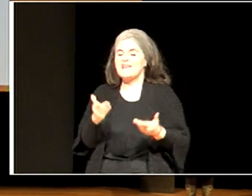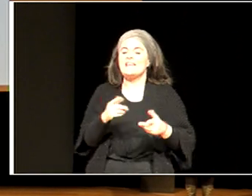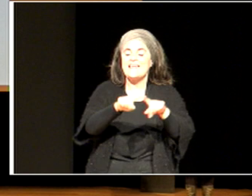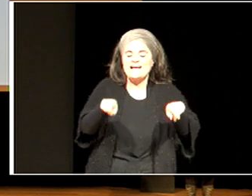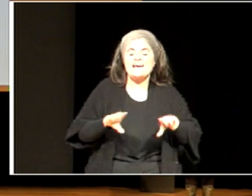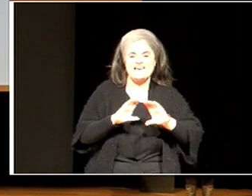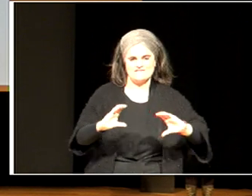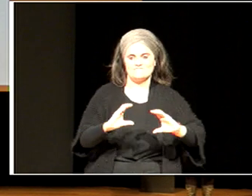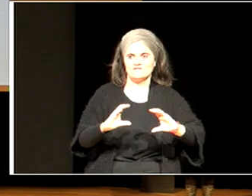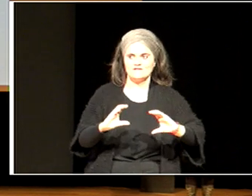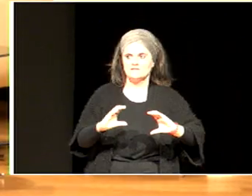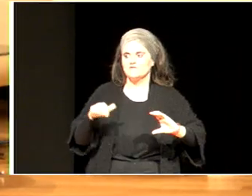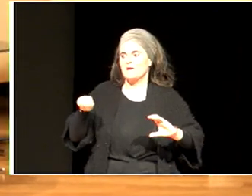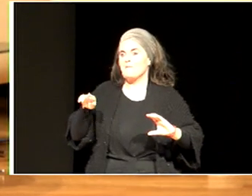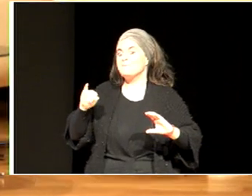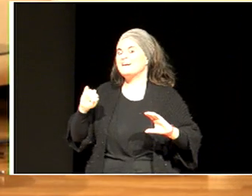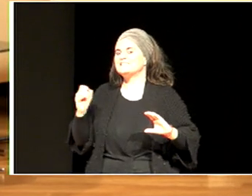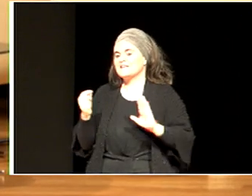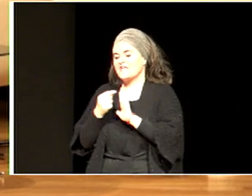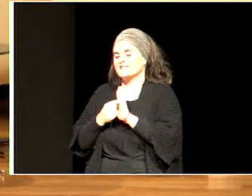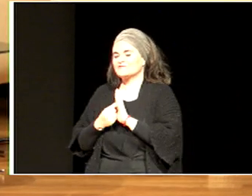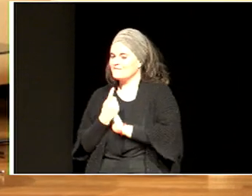que para marisa nos faltan datos